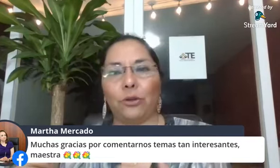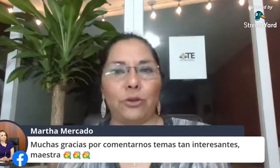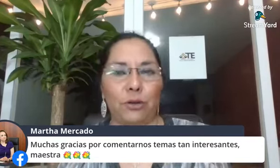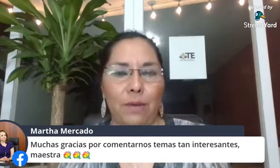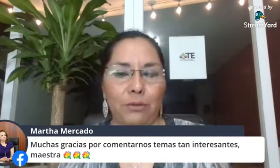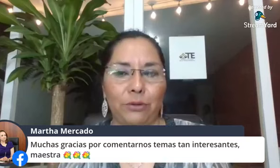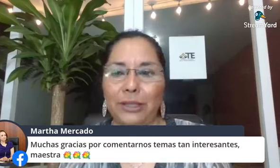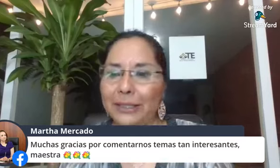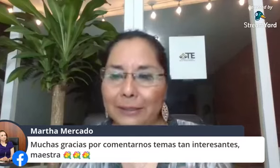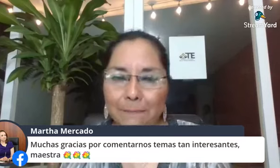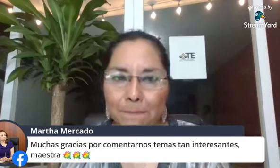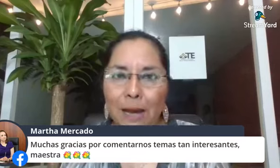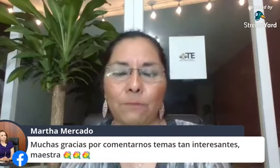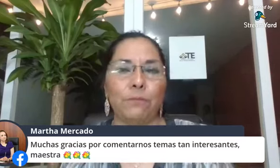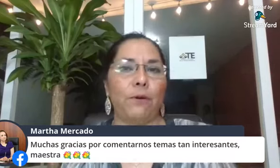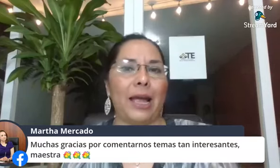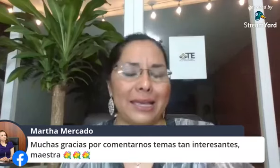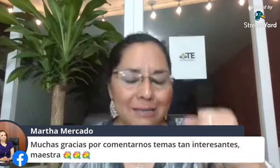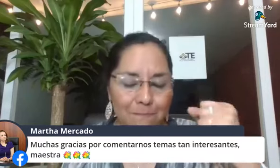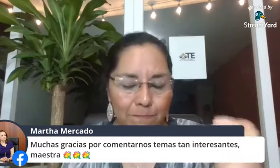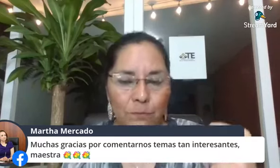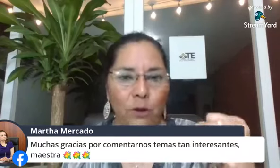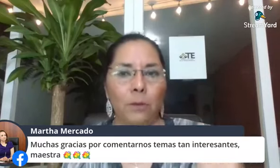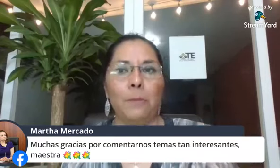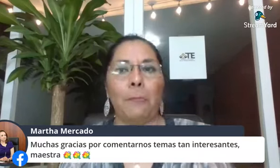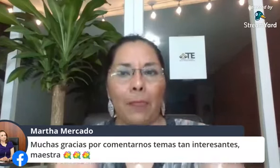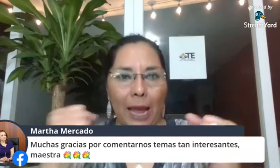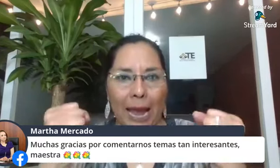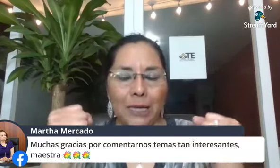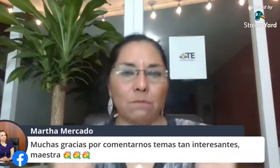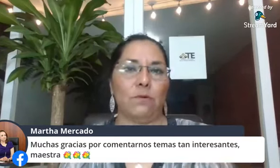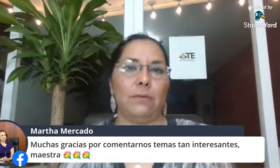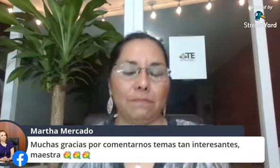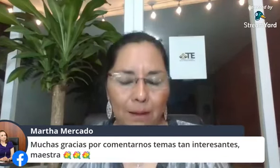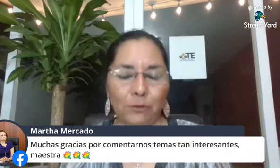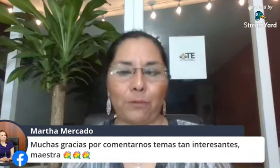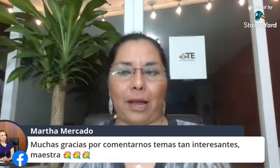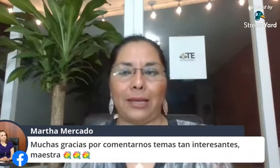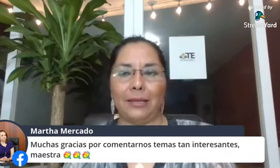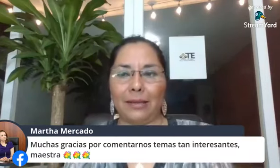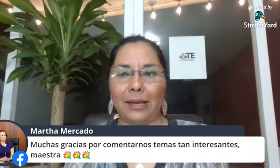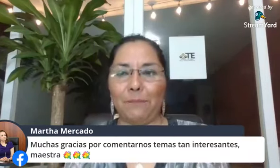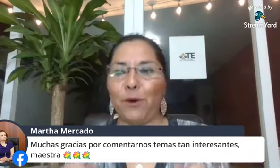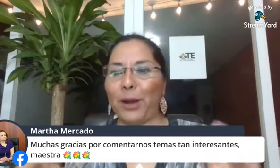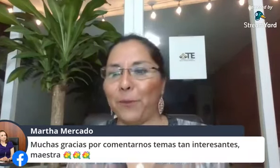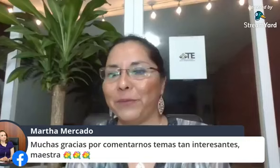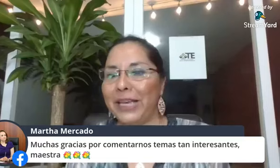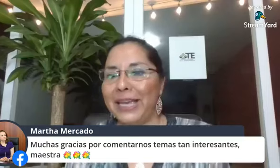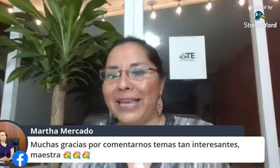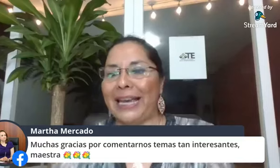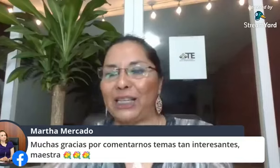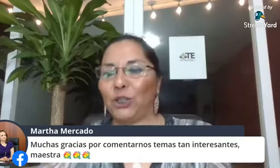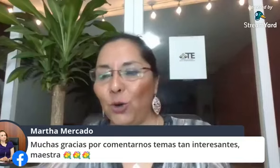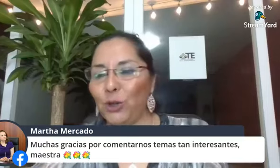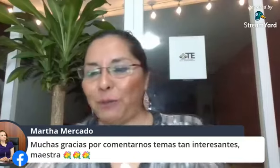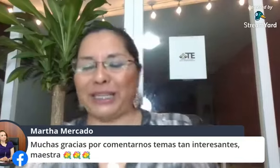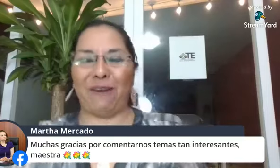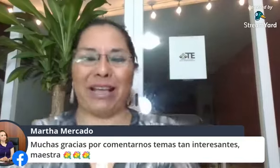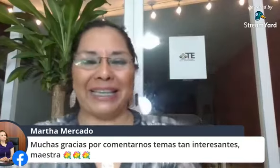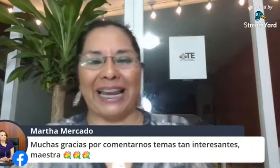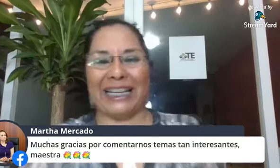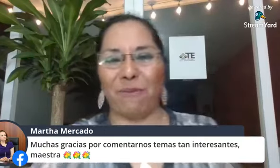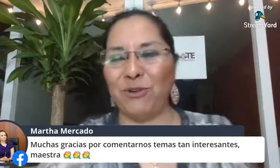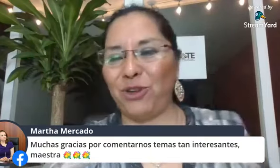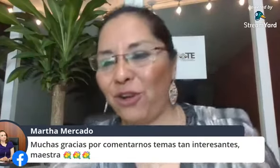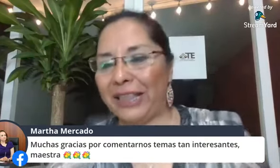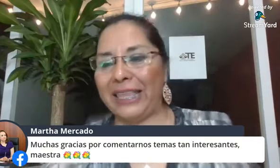cargo de otro ser humano. Entonces, vamos por ahí, ¿no? Ánimo, vamos por ahí. Bueno, Jesús, pues que